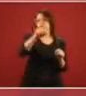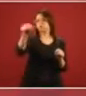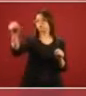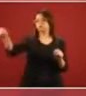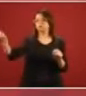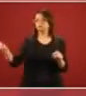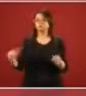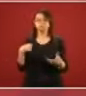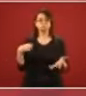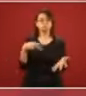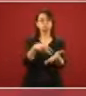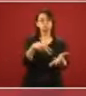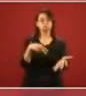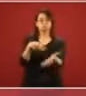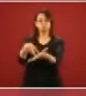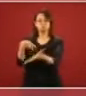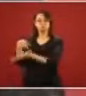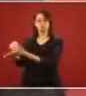no solo